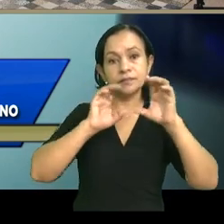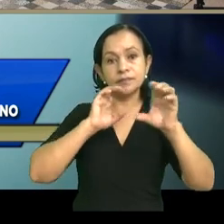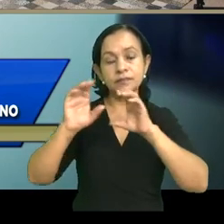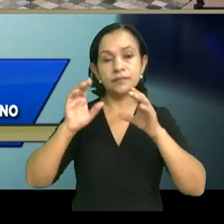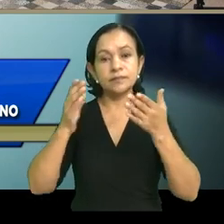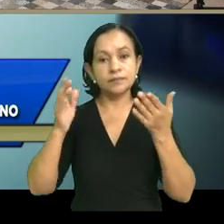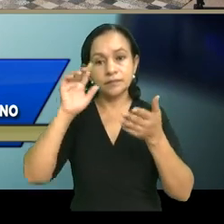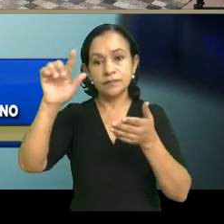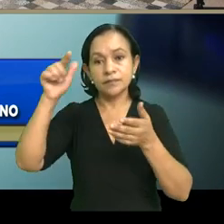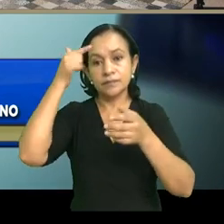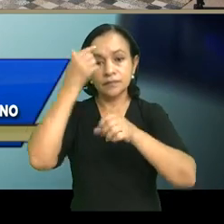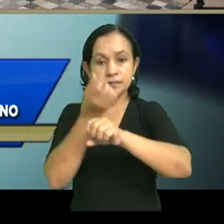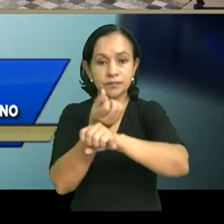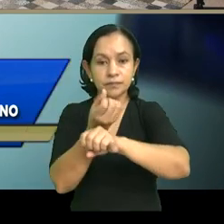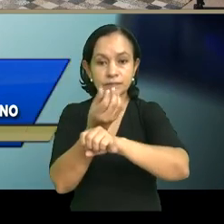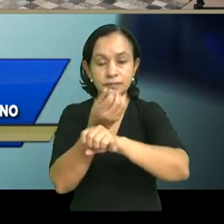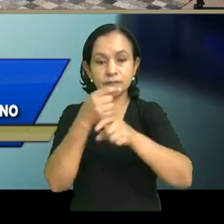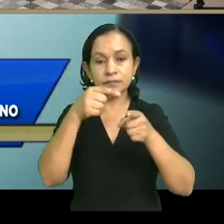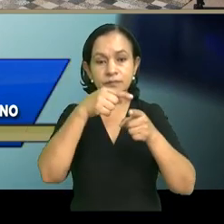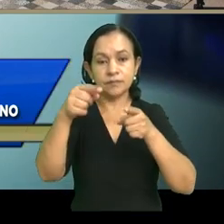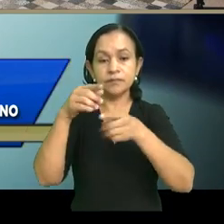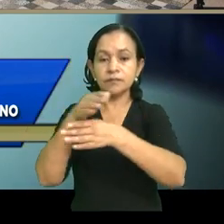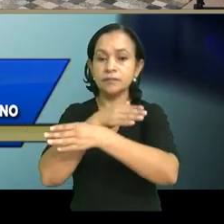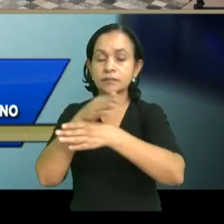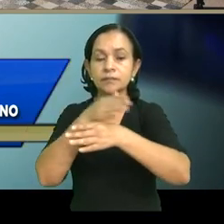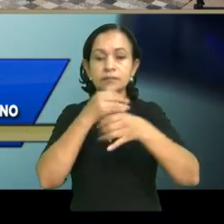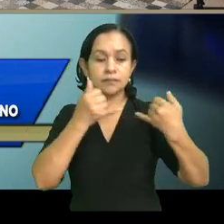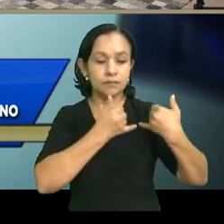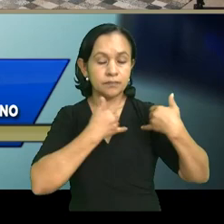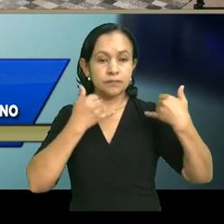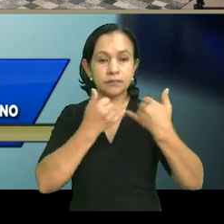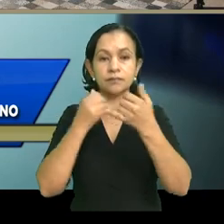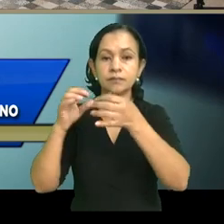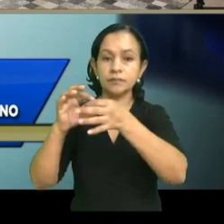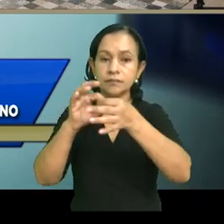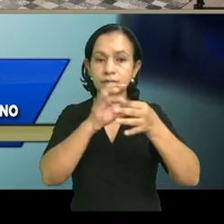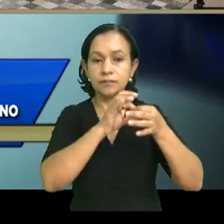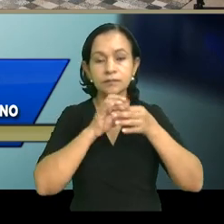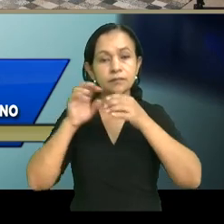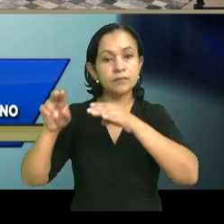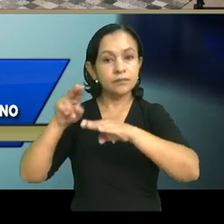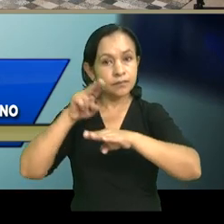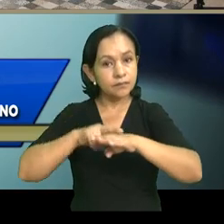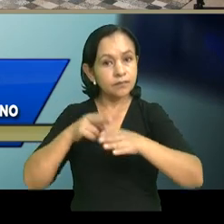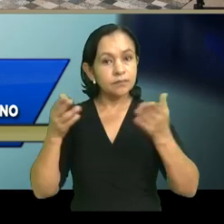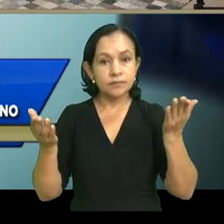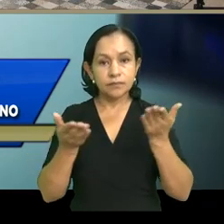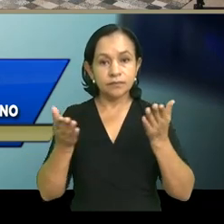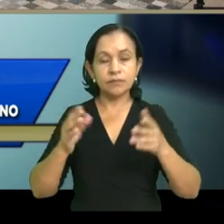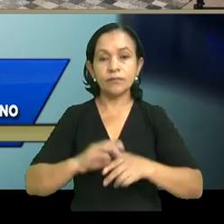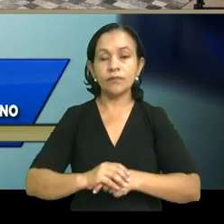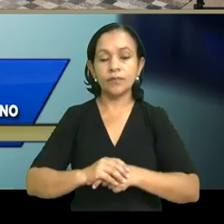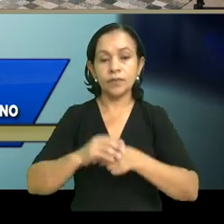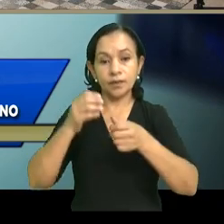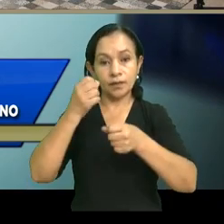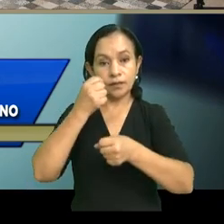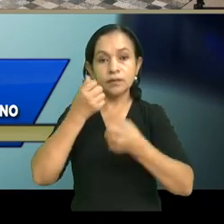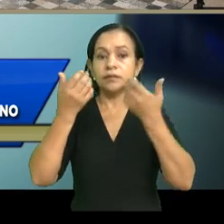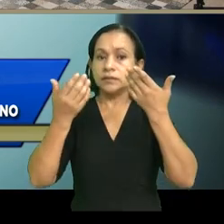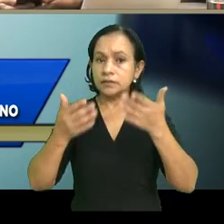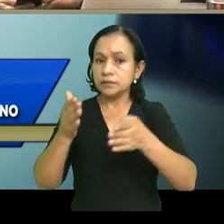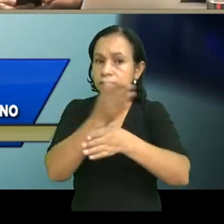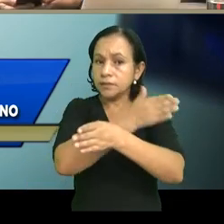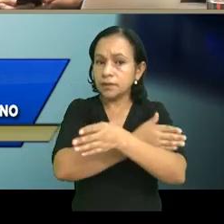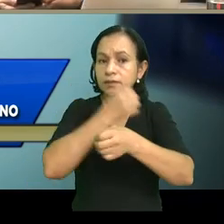gobiernos municipales y las demás instituciones del Gobierno de Reconciliación y Unidad Nacional? Sí, se ha elaborado un